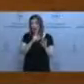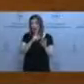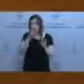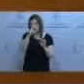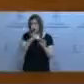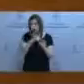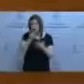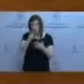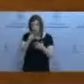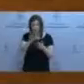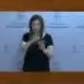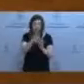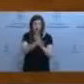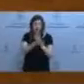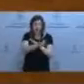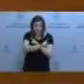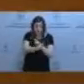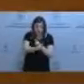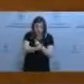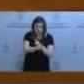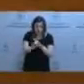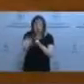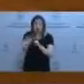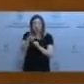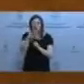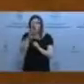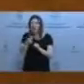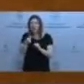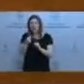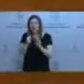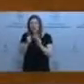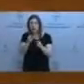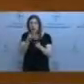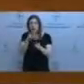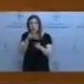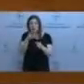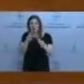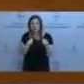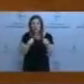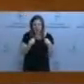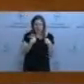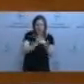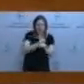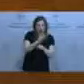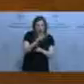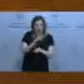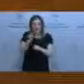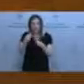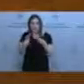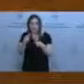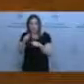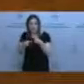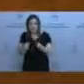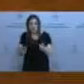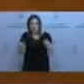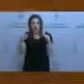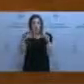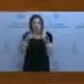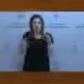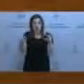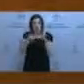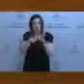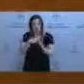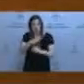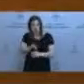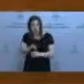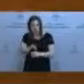De eso no hablamos. O de la poca facilidad que da para la conciliación de la vida laboral y familiar. Dice usted que en la FP Dual están intentando hacer las cosas